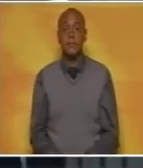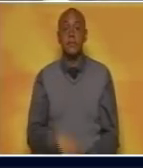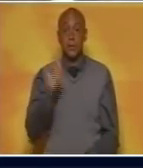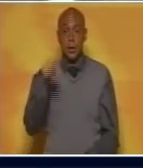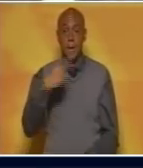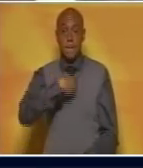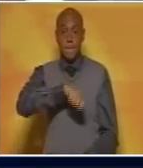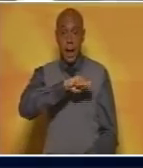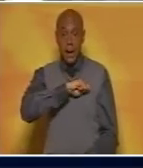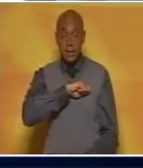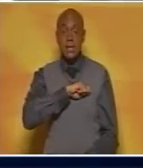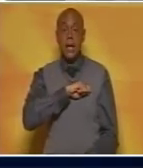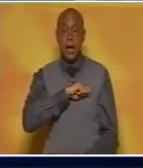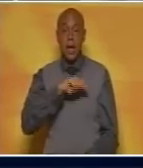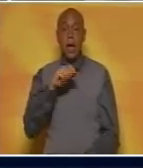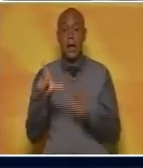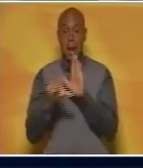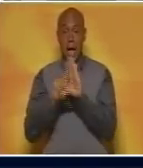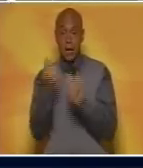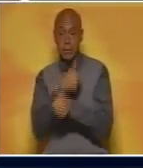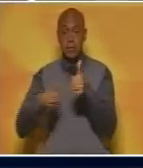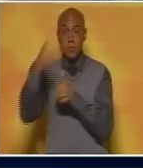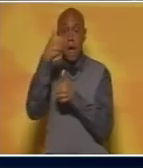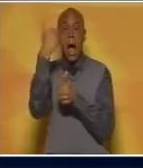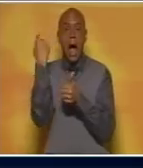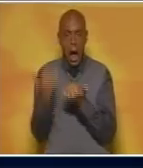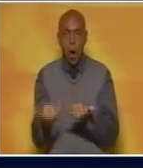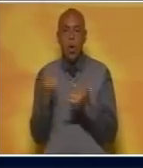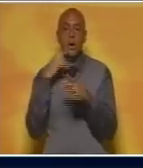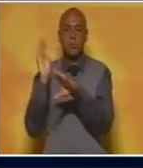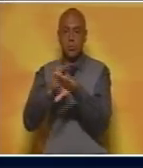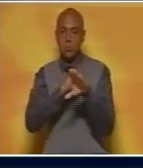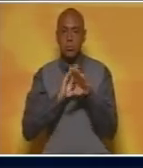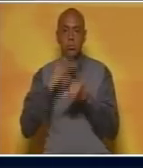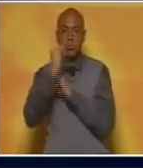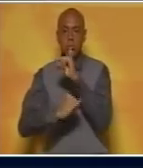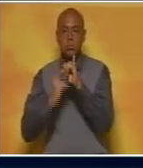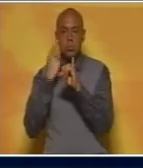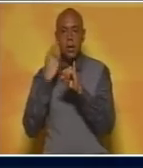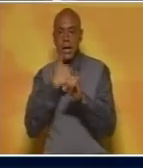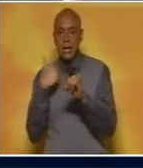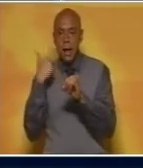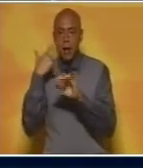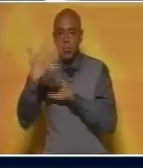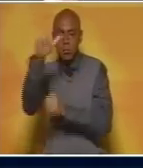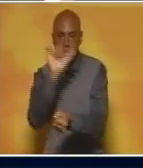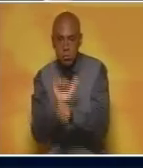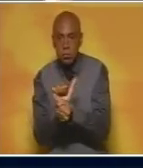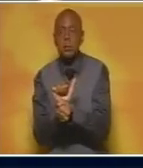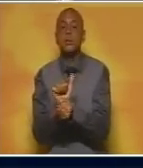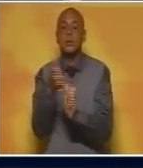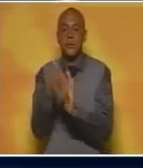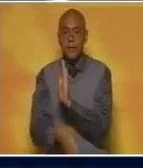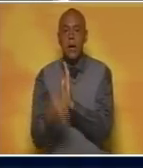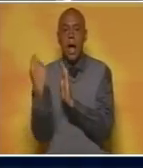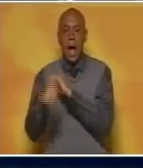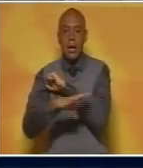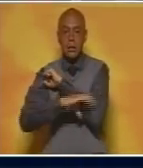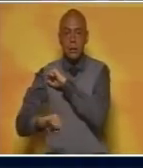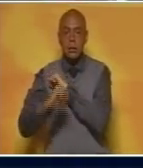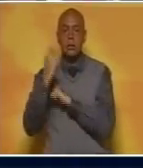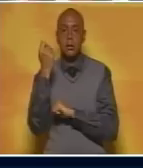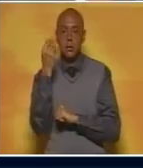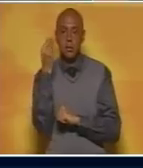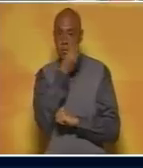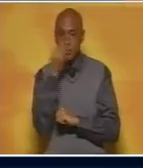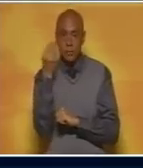En España, la Fiscalía solicitó activar una orden europea e internacional de detención y entrega por un delito de sedición y